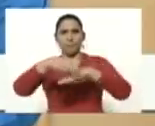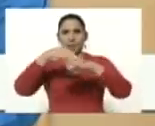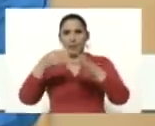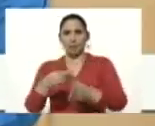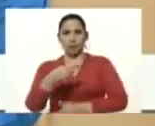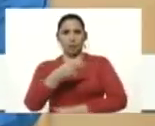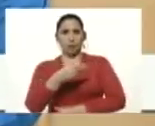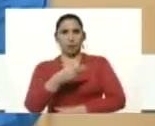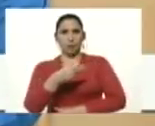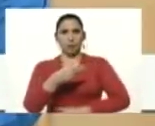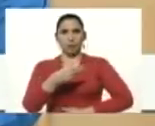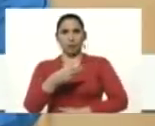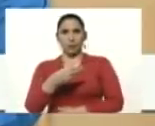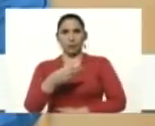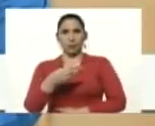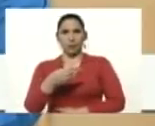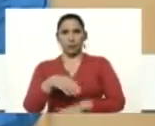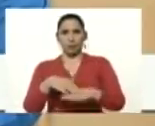Néstor